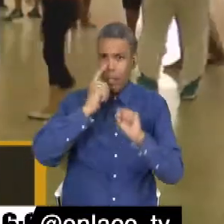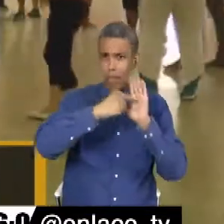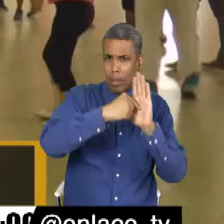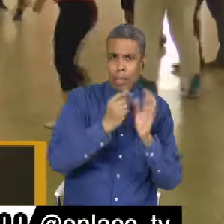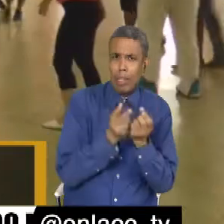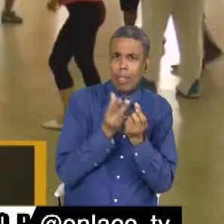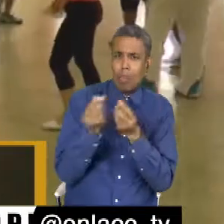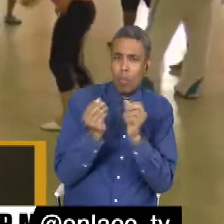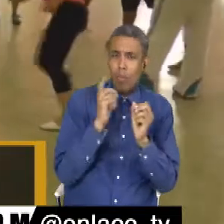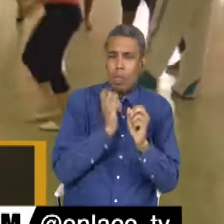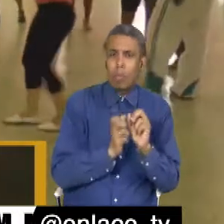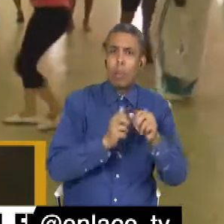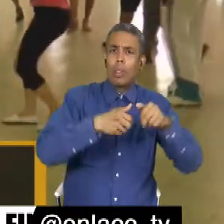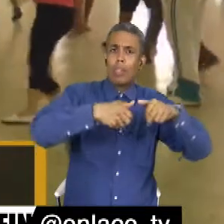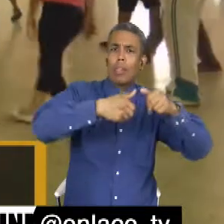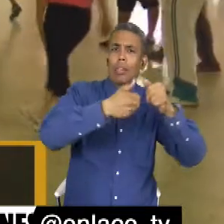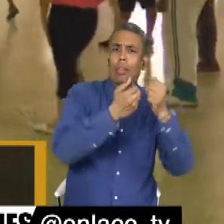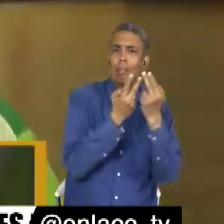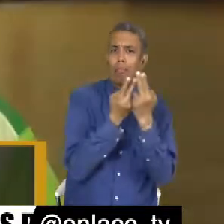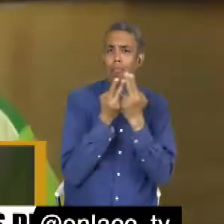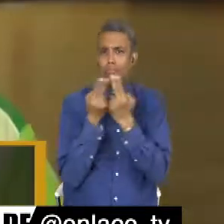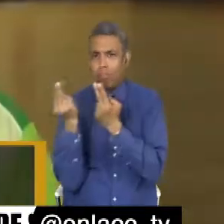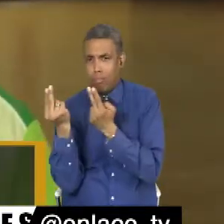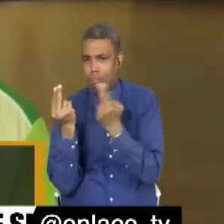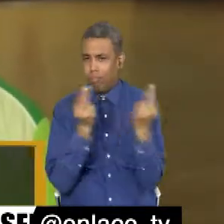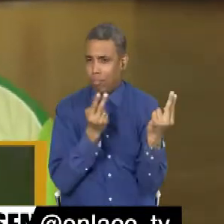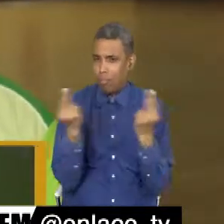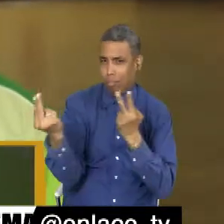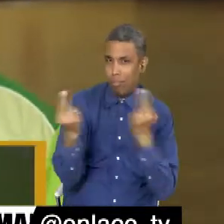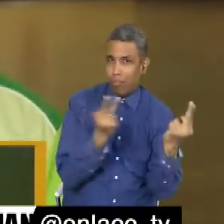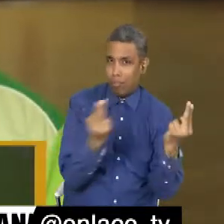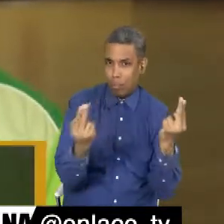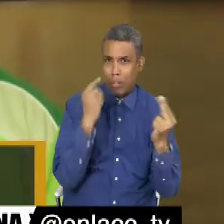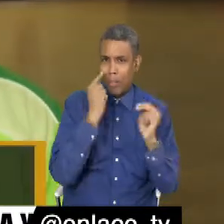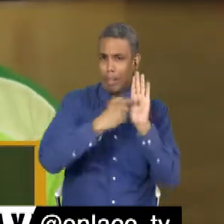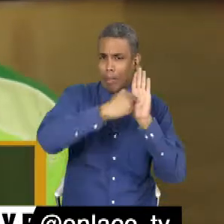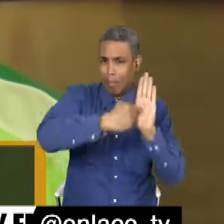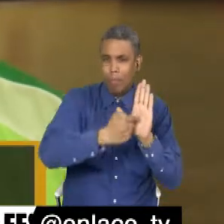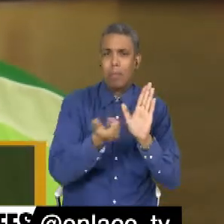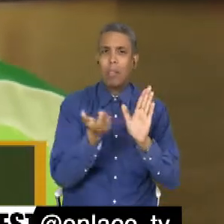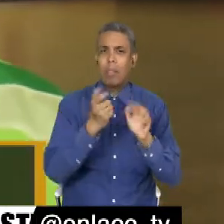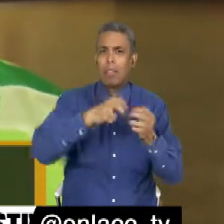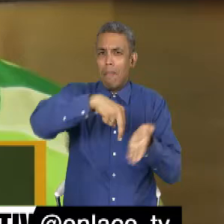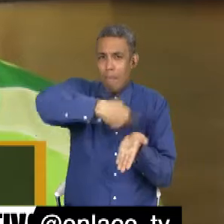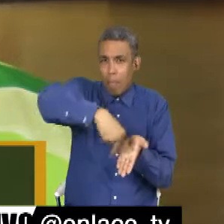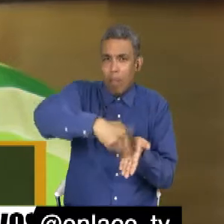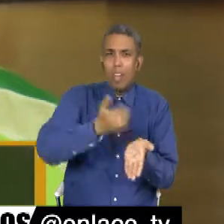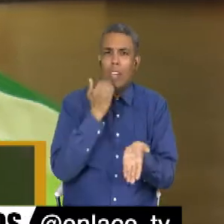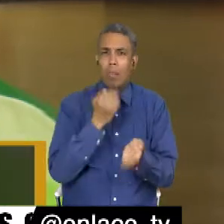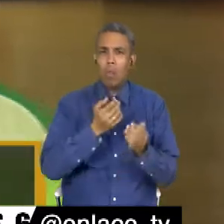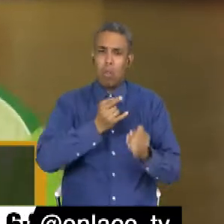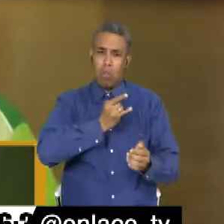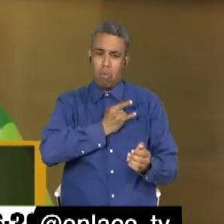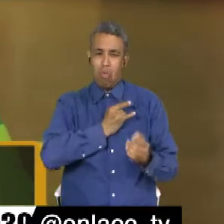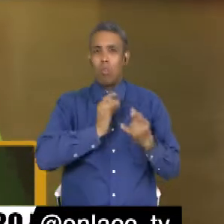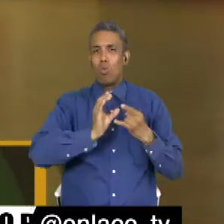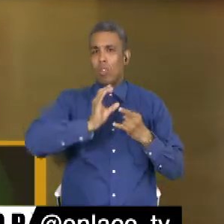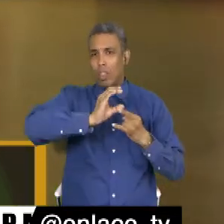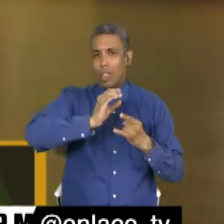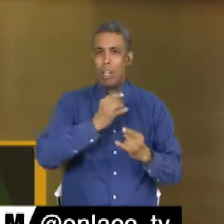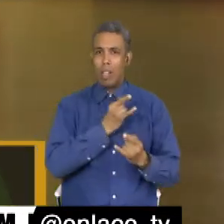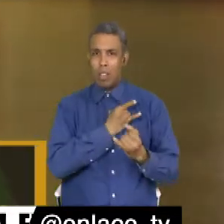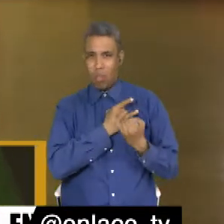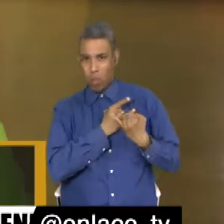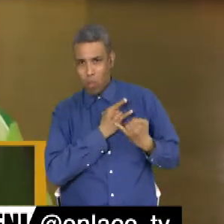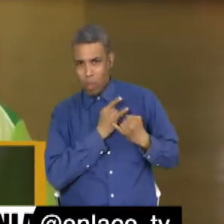vienen y de las parejas de Barranca Bermeja, la UCC, la UIS, Construyendo Huella, Nueva Imagen, la Universidad de La